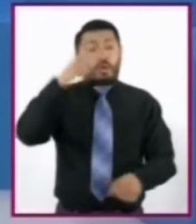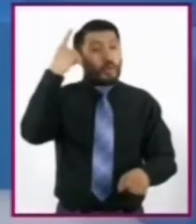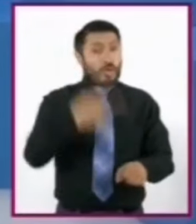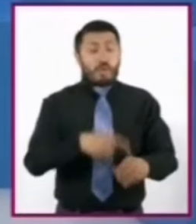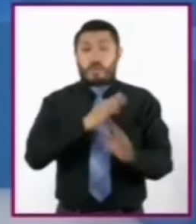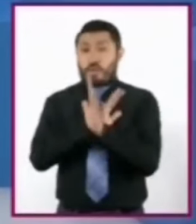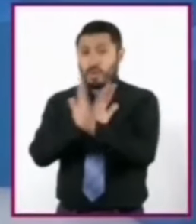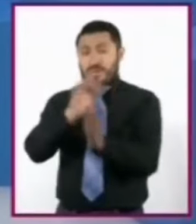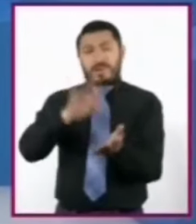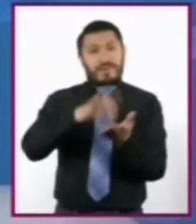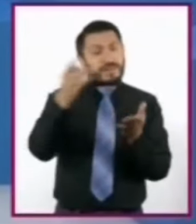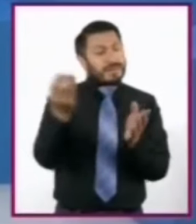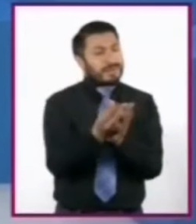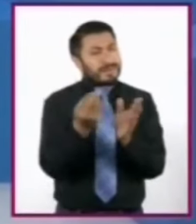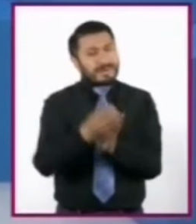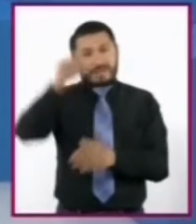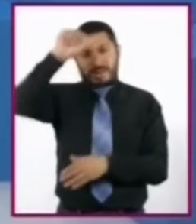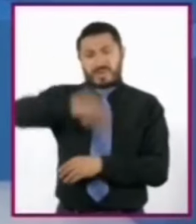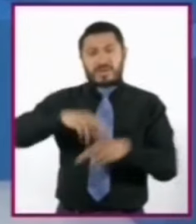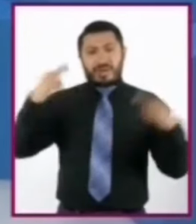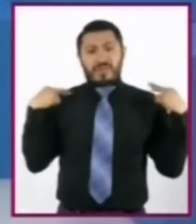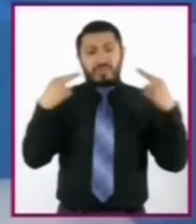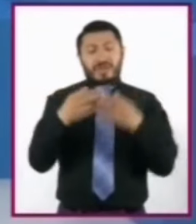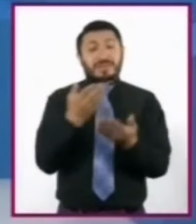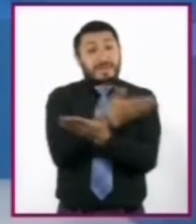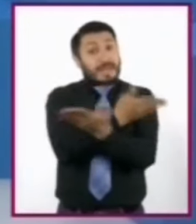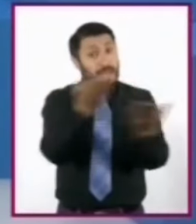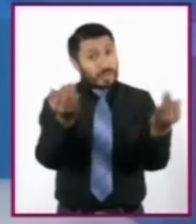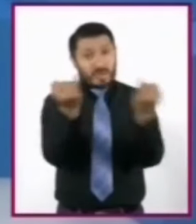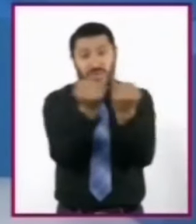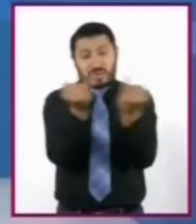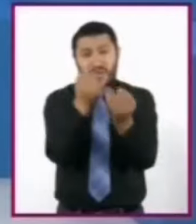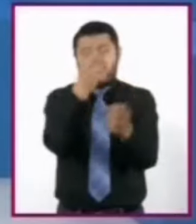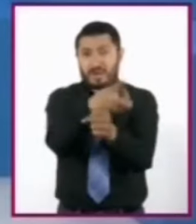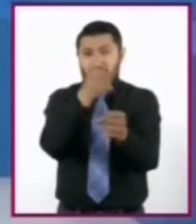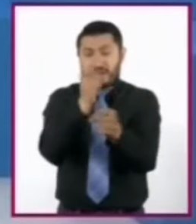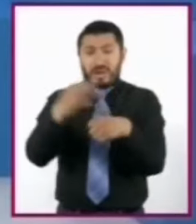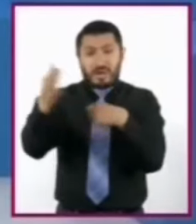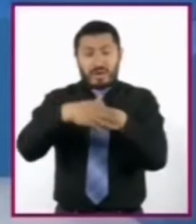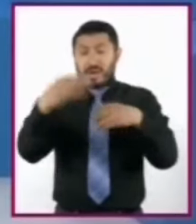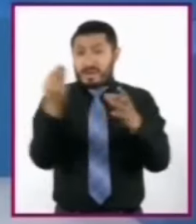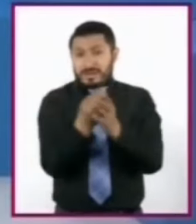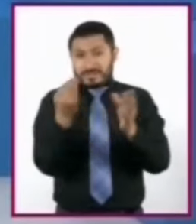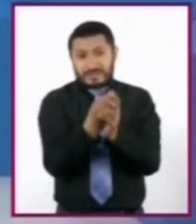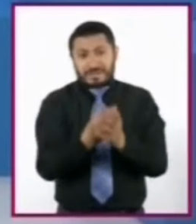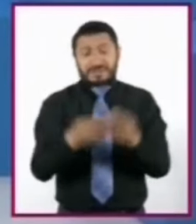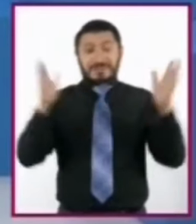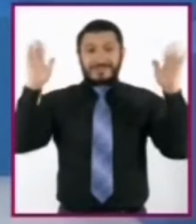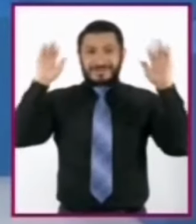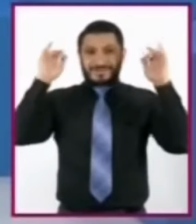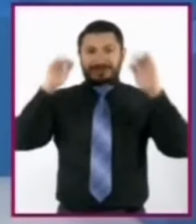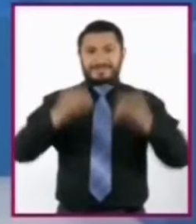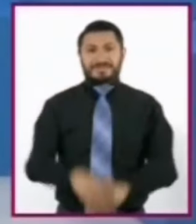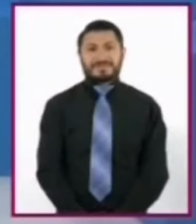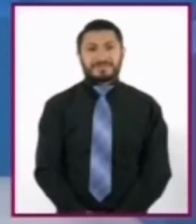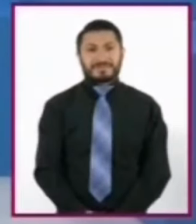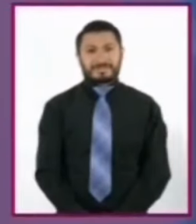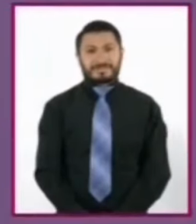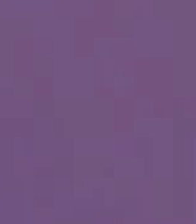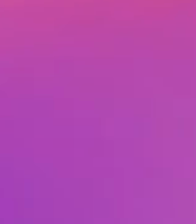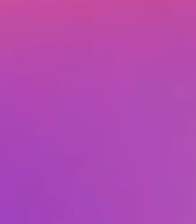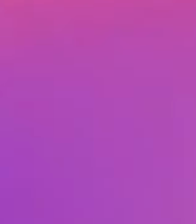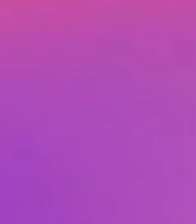su intervención en esta sesión, maestra, y a ustedes los invitamos a la próxima sesión. ¡Hasta pronto!